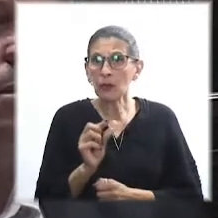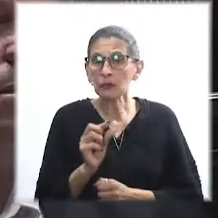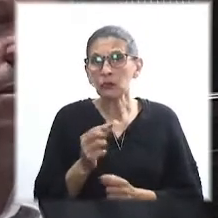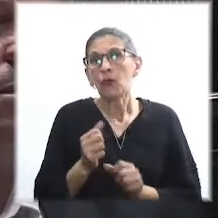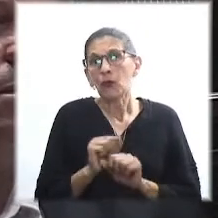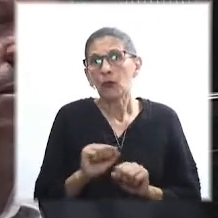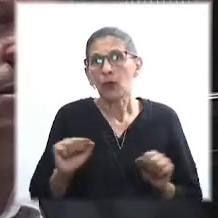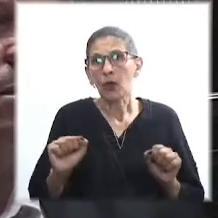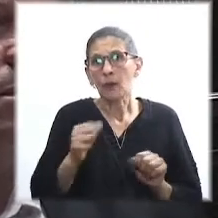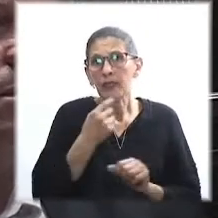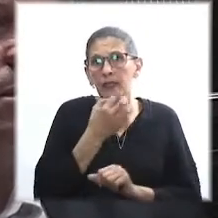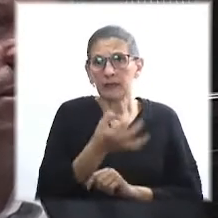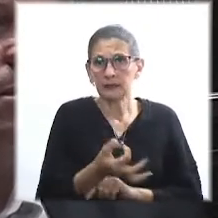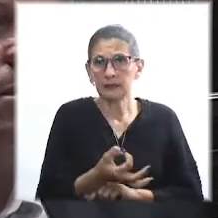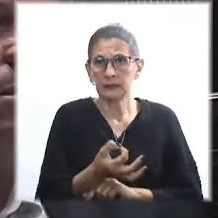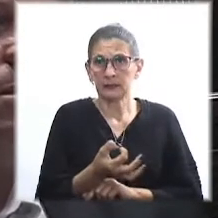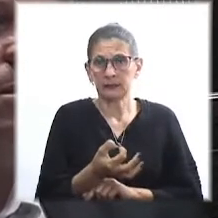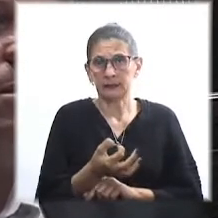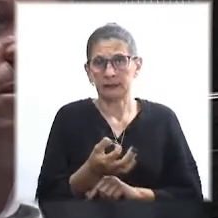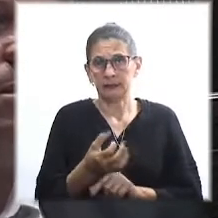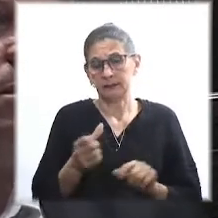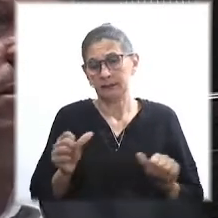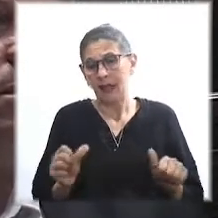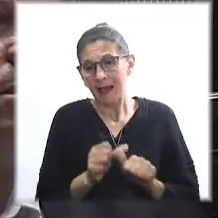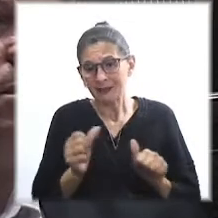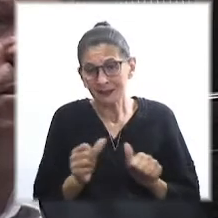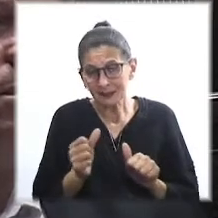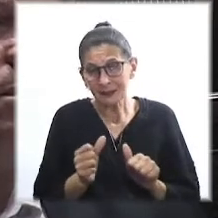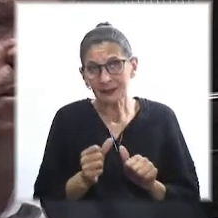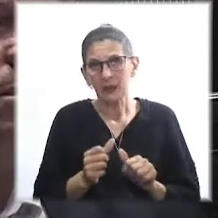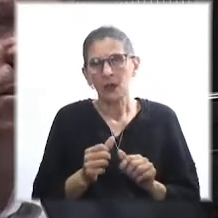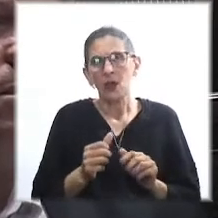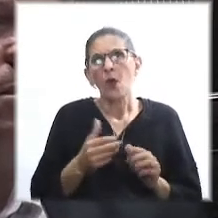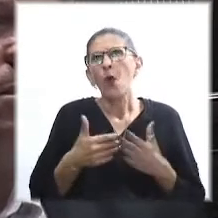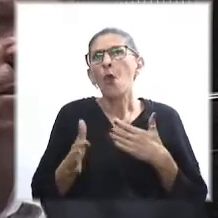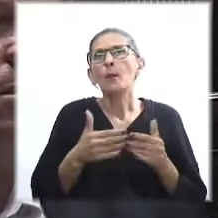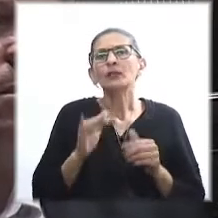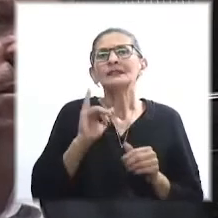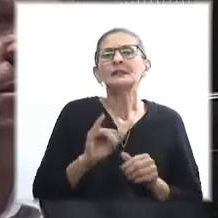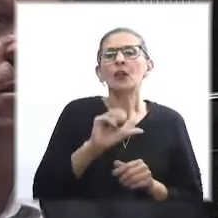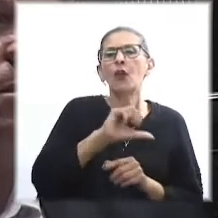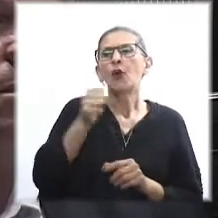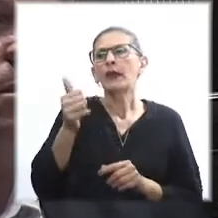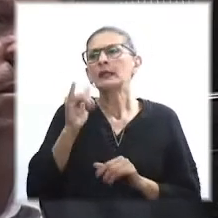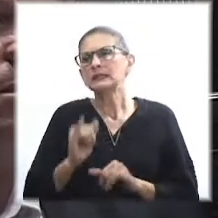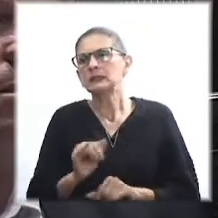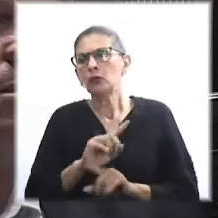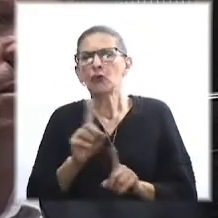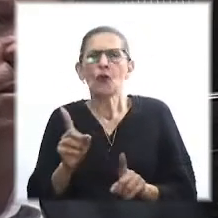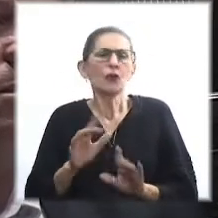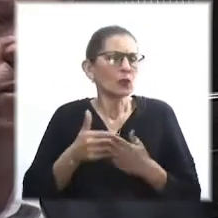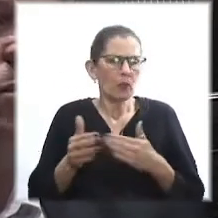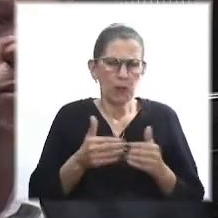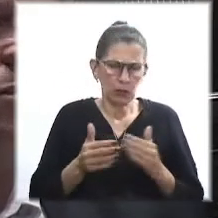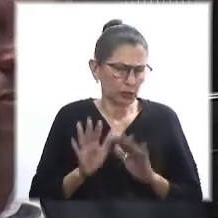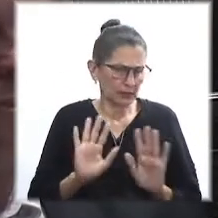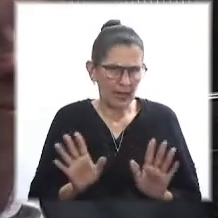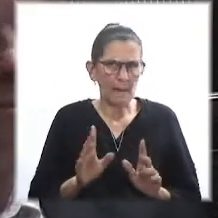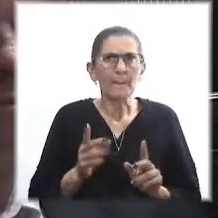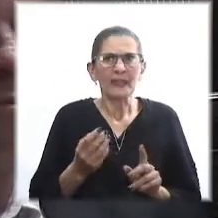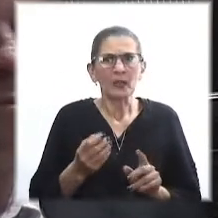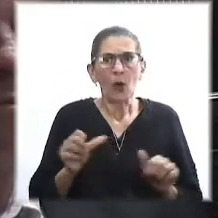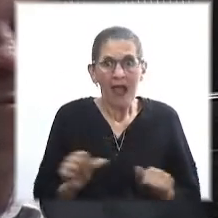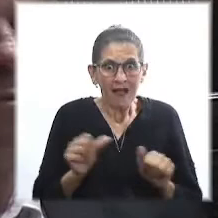que pueden decir que lo intentaron. No importa si lo logró o no, ya intentarlo es una aventura.